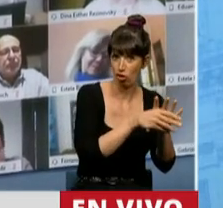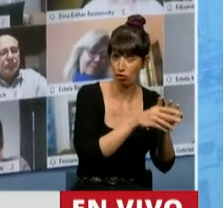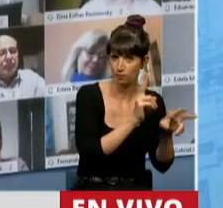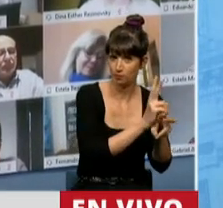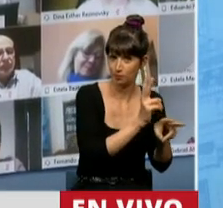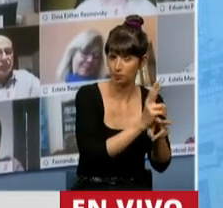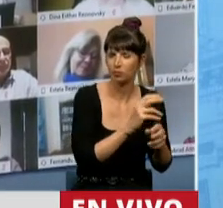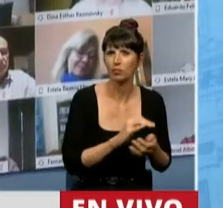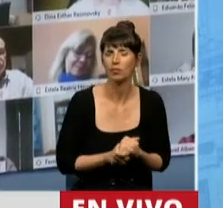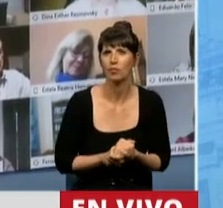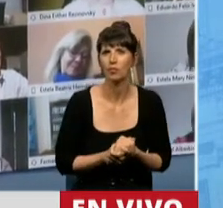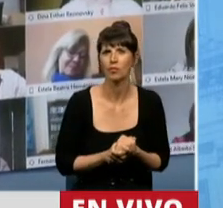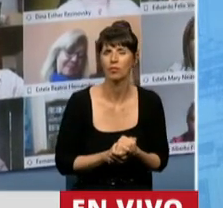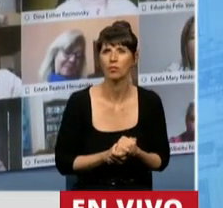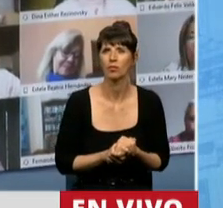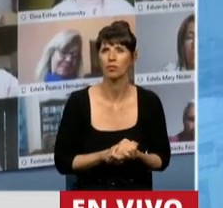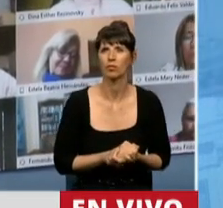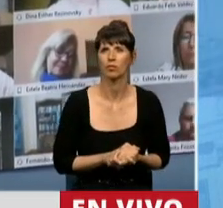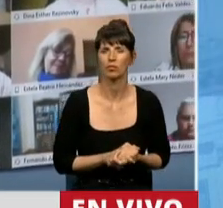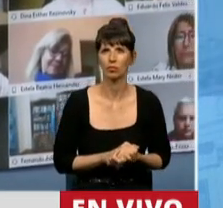Y además, en tercer lugar,